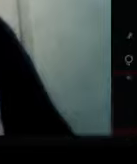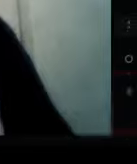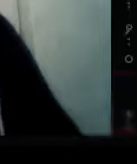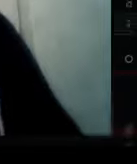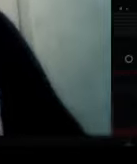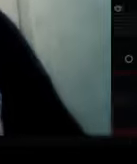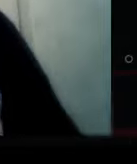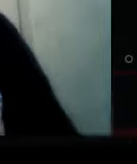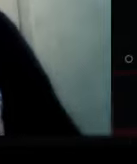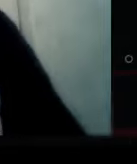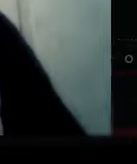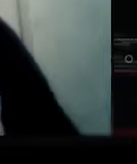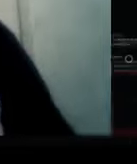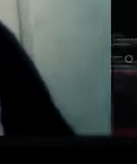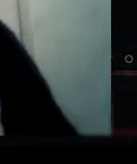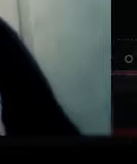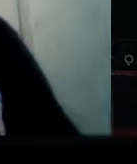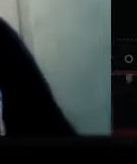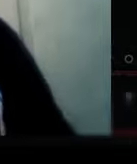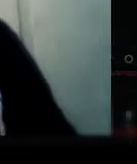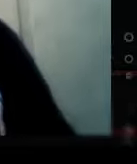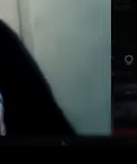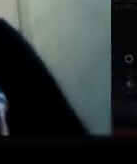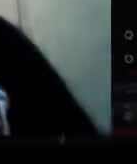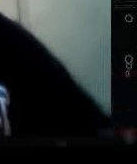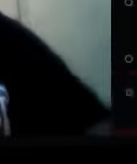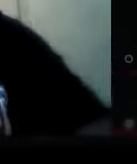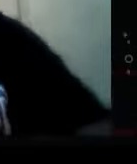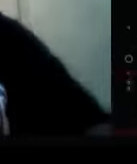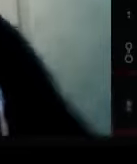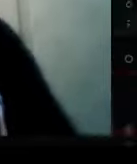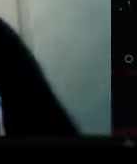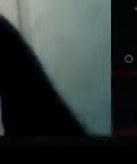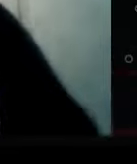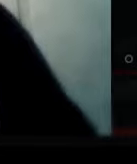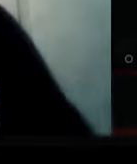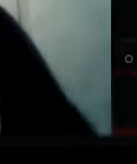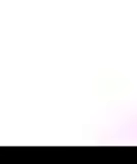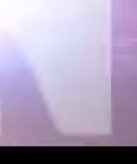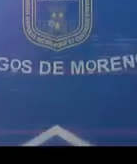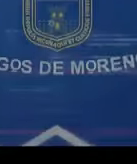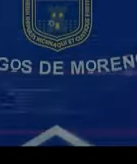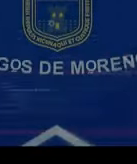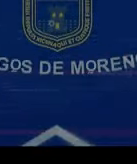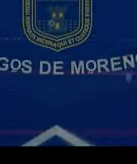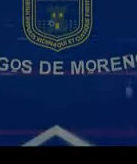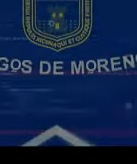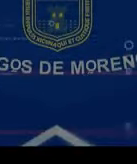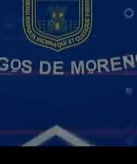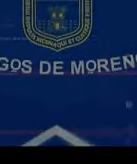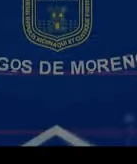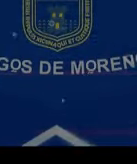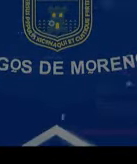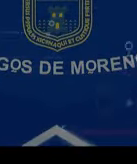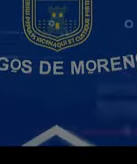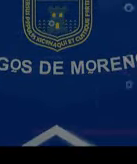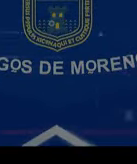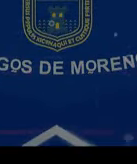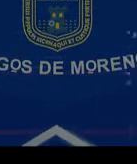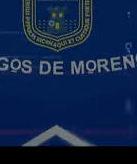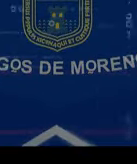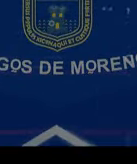tenían 5 millones de suscriptores. Ya sabía que eso sí era algo serio. Lo mismo sucedió con la